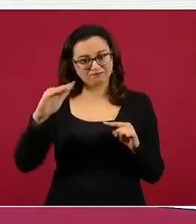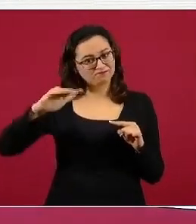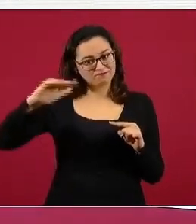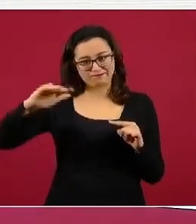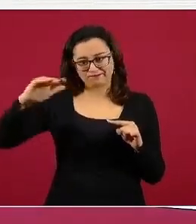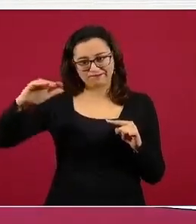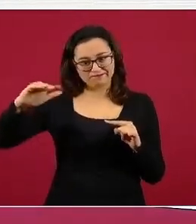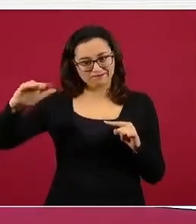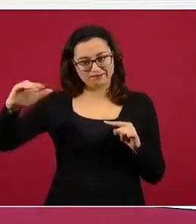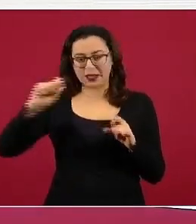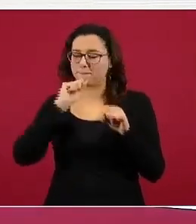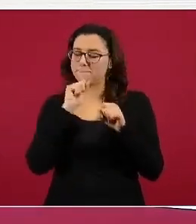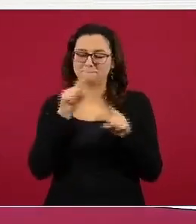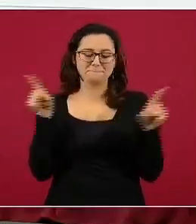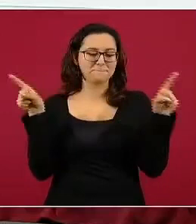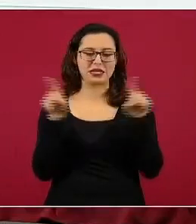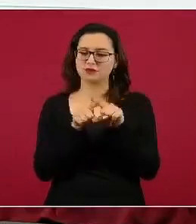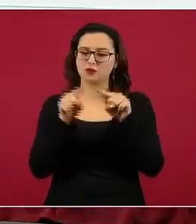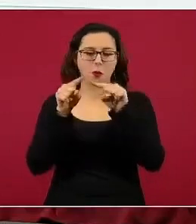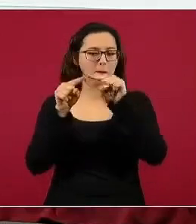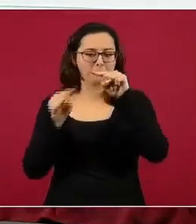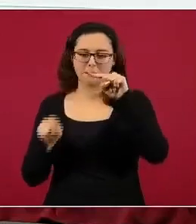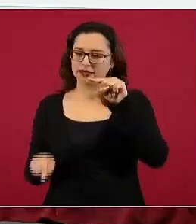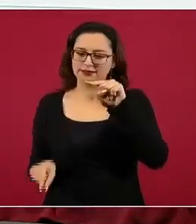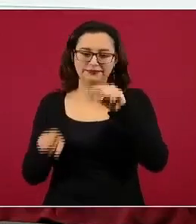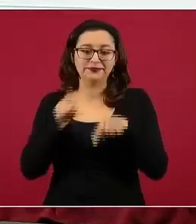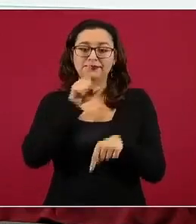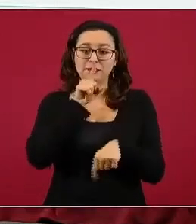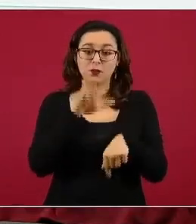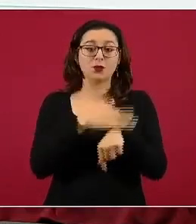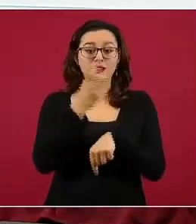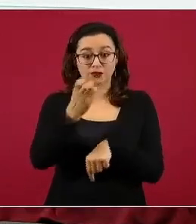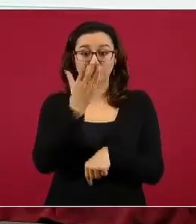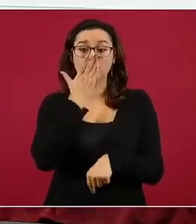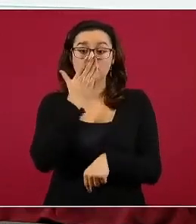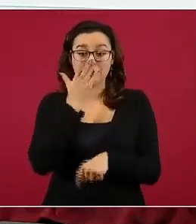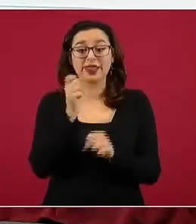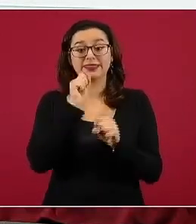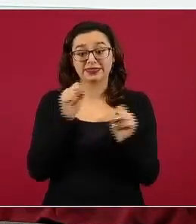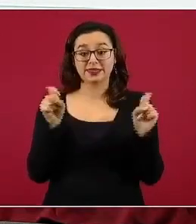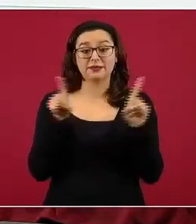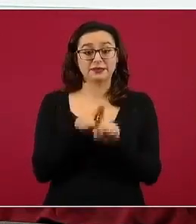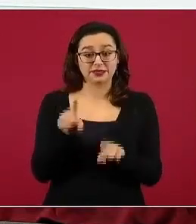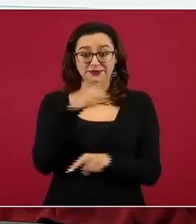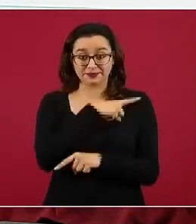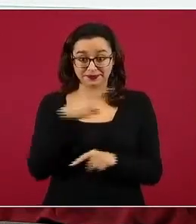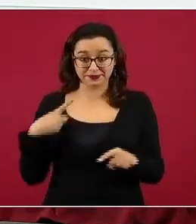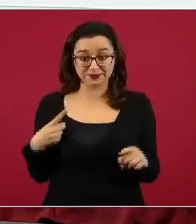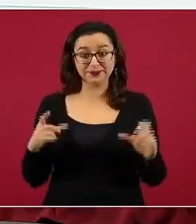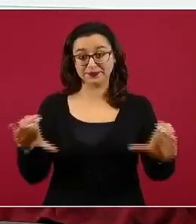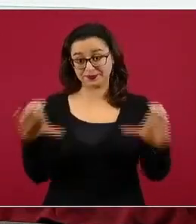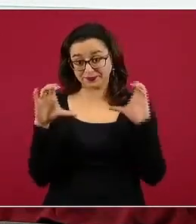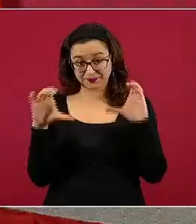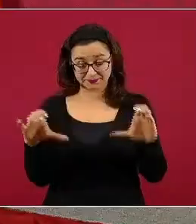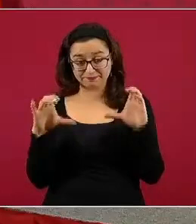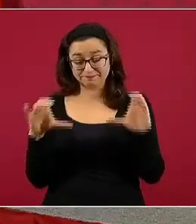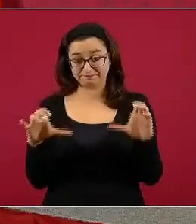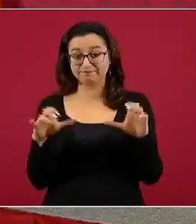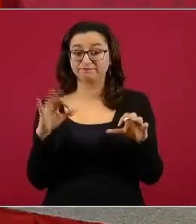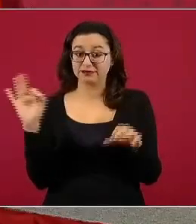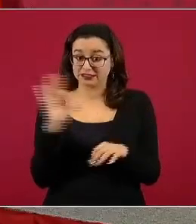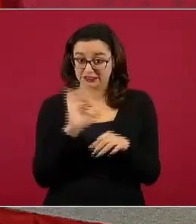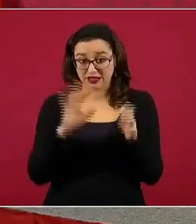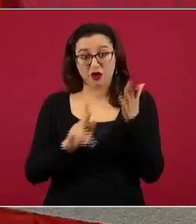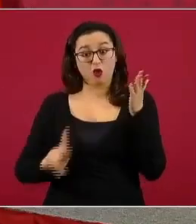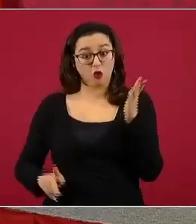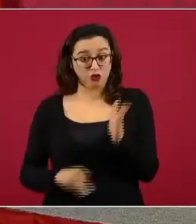esta misma meseta. Por lo tanto, la población en Sonora también tiene que estar precavido por la posibilidad de un